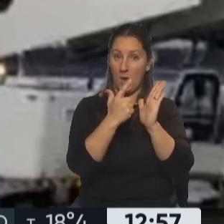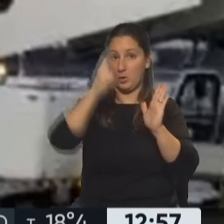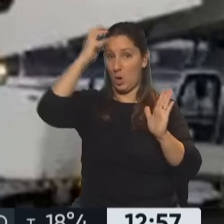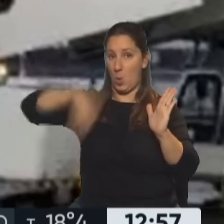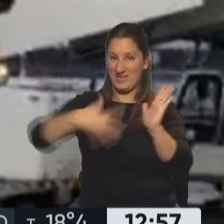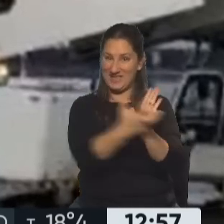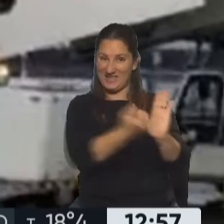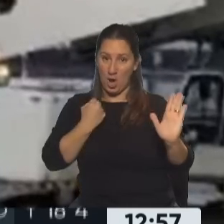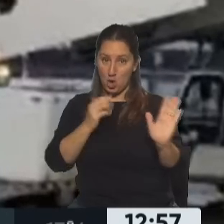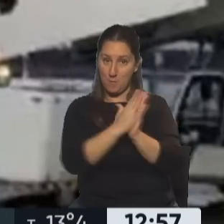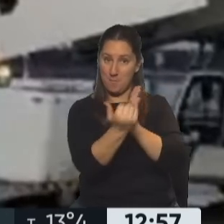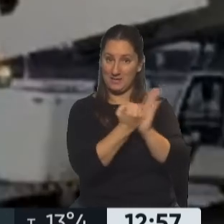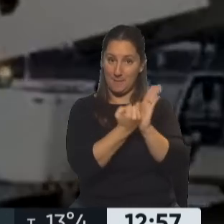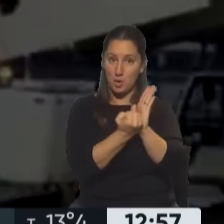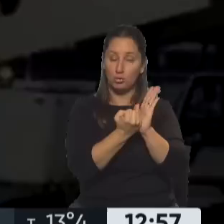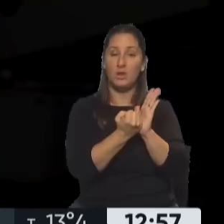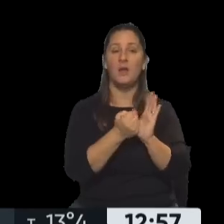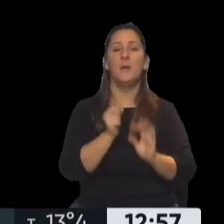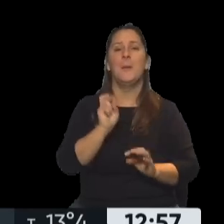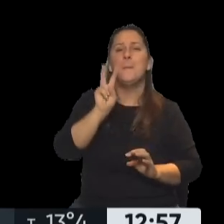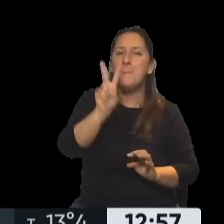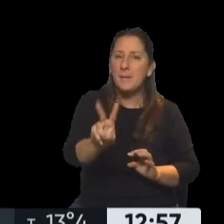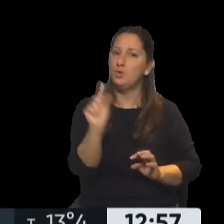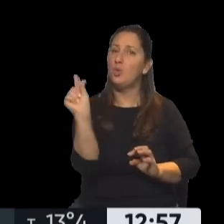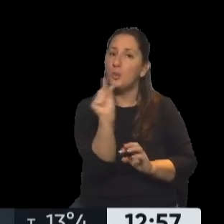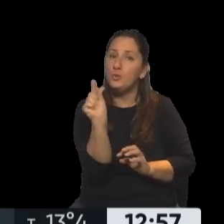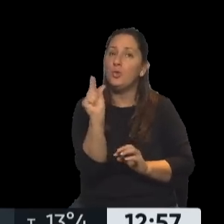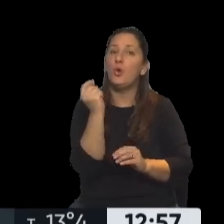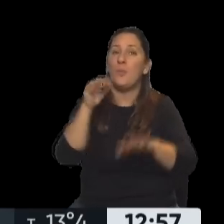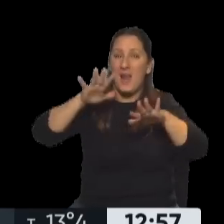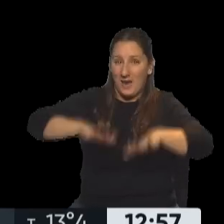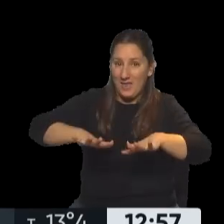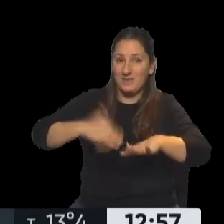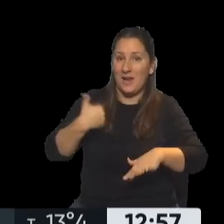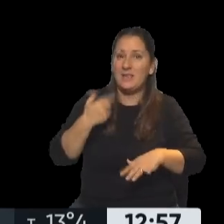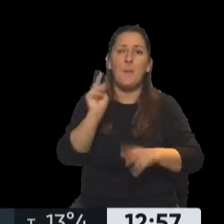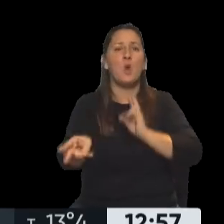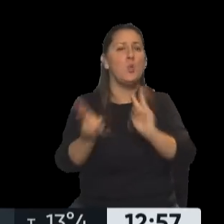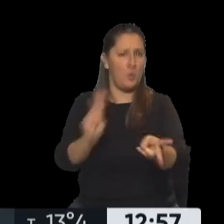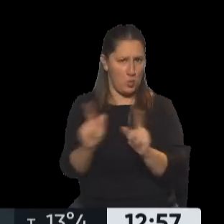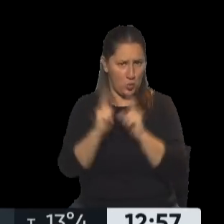juez. Están con un permiso provisorio para estar en la Argentina, no están impedidos de nada.